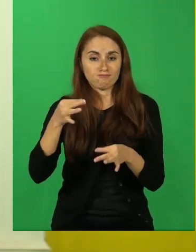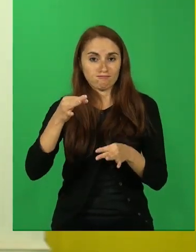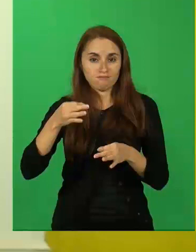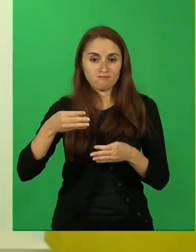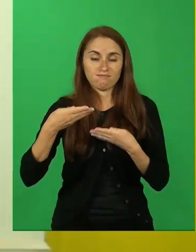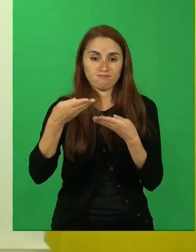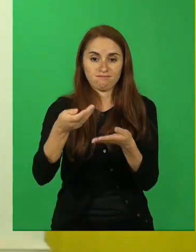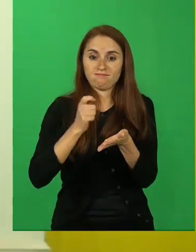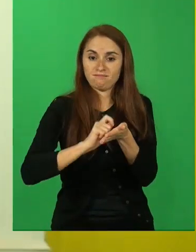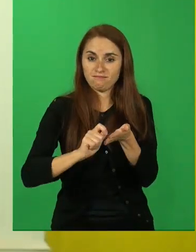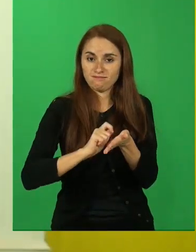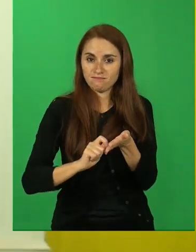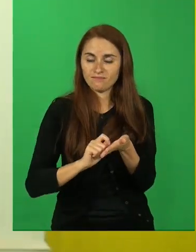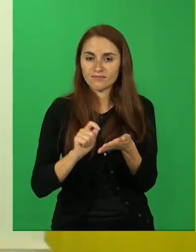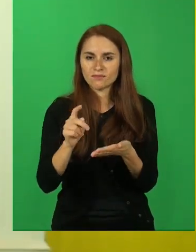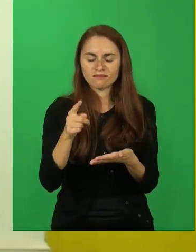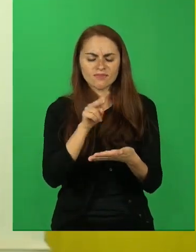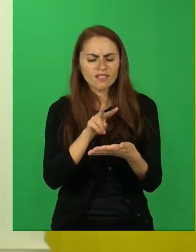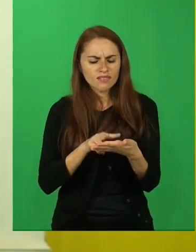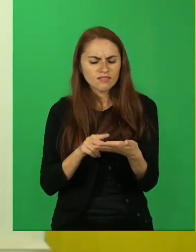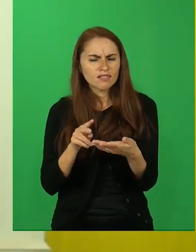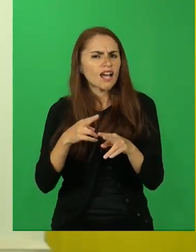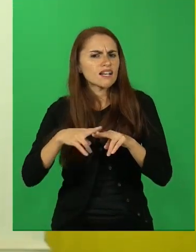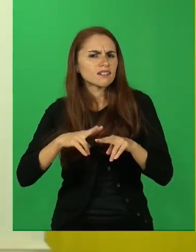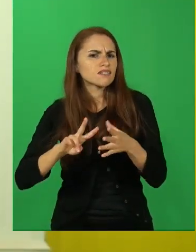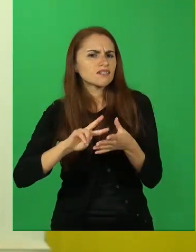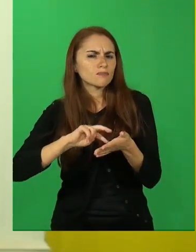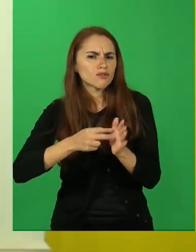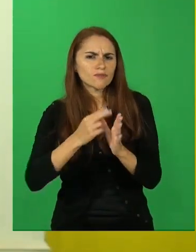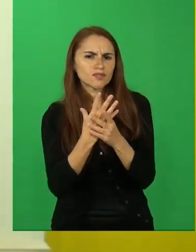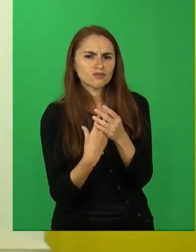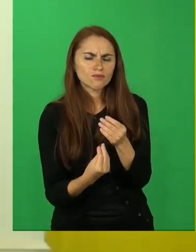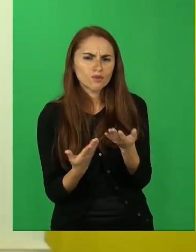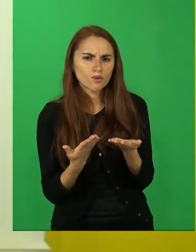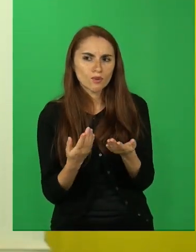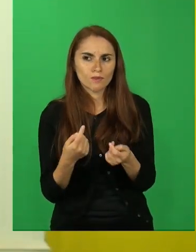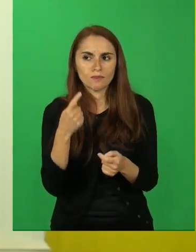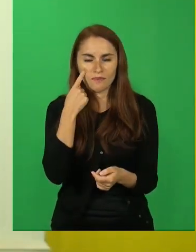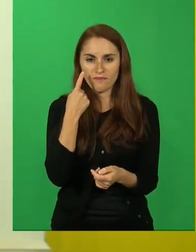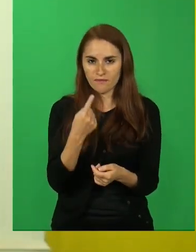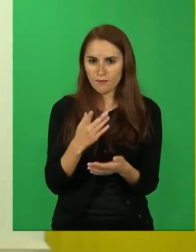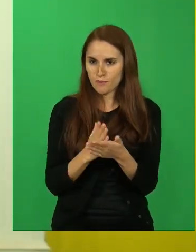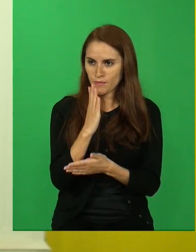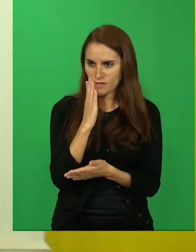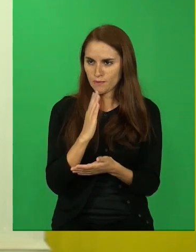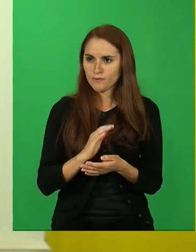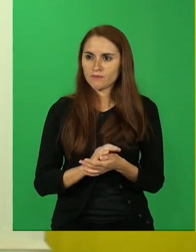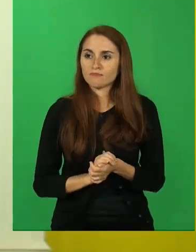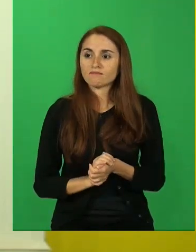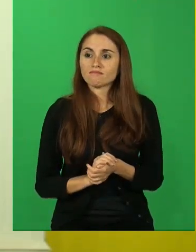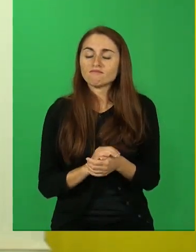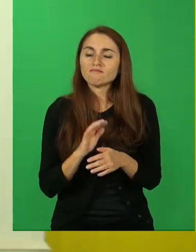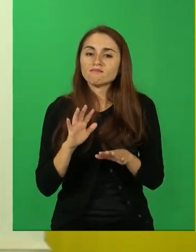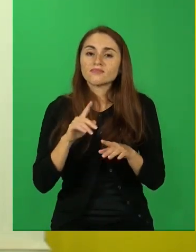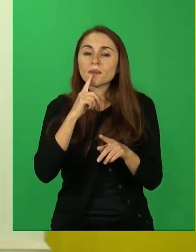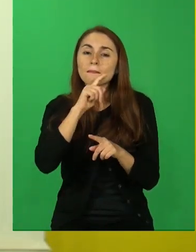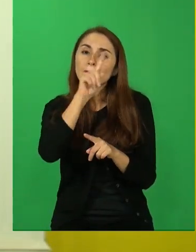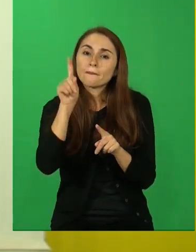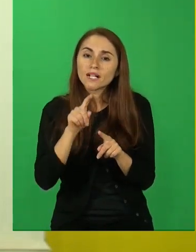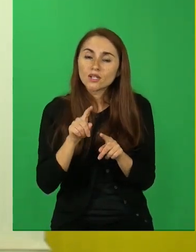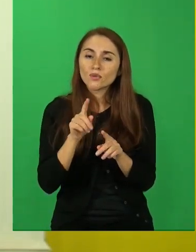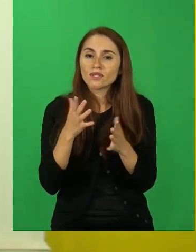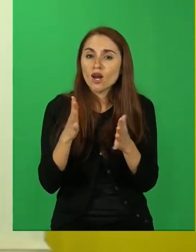de trabajo a tu casa. Así que vamos a trabajar. Una de las primeras preguntas que